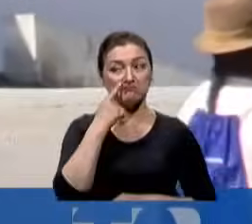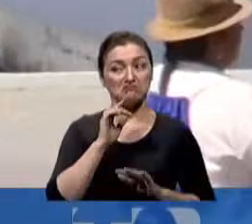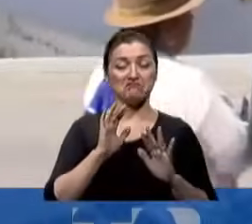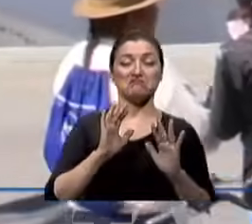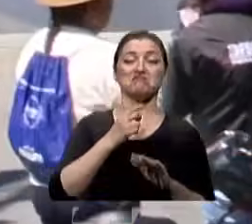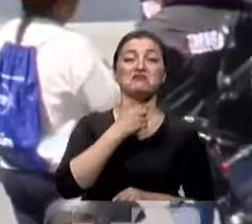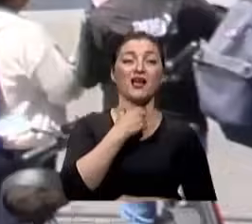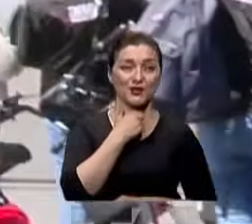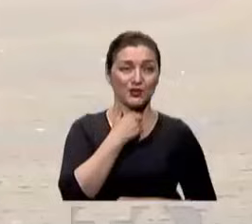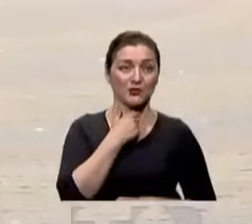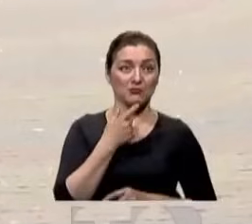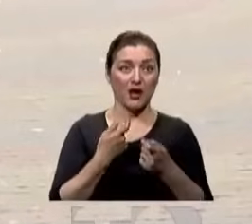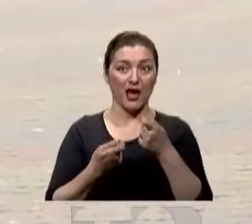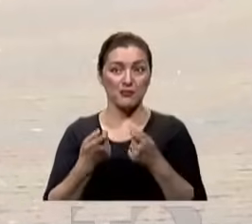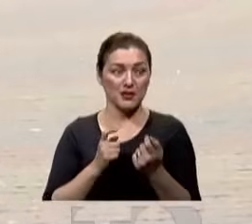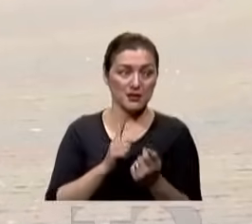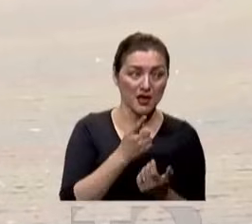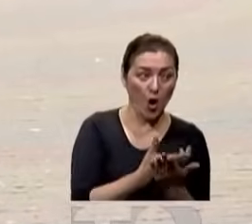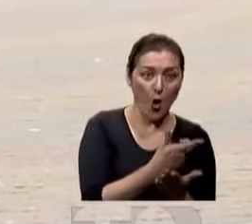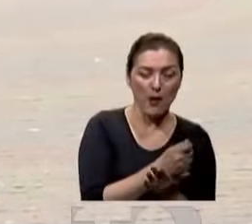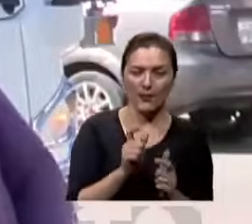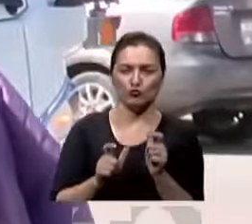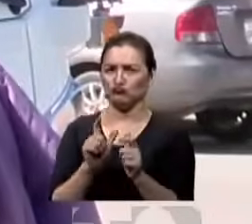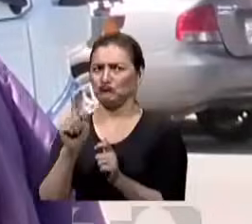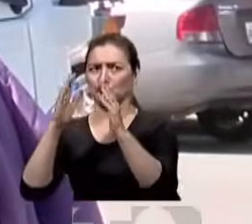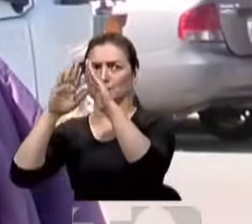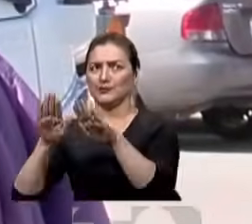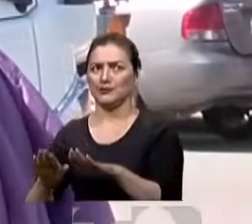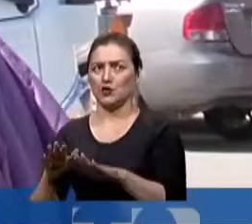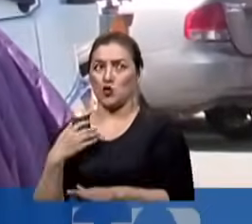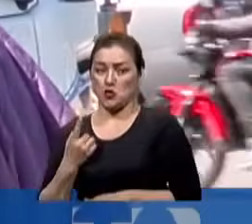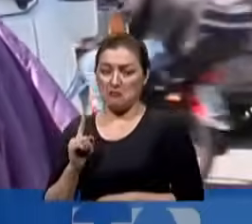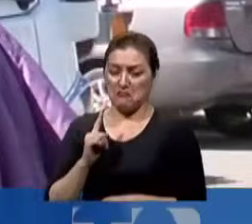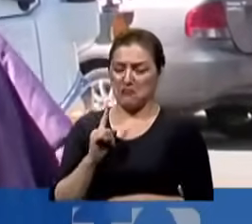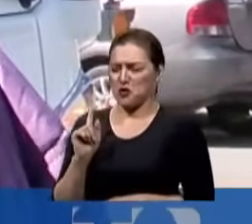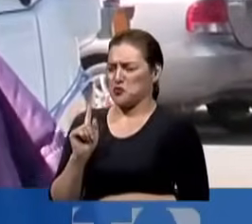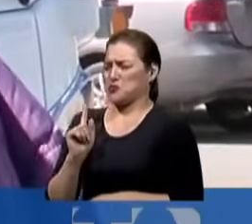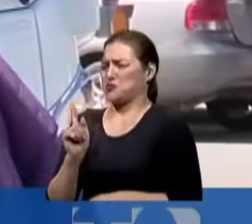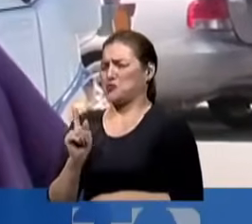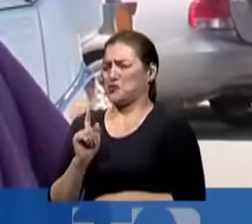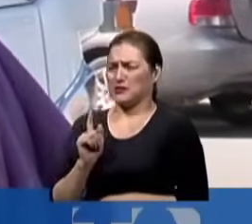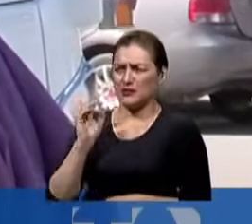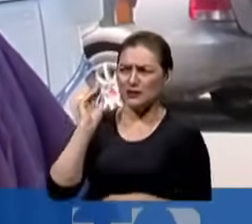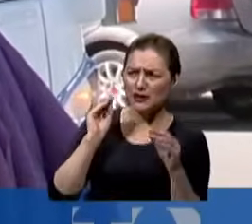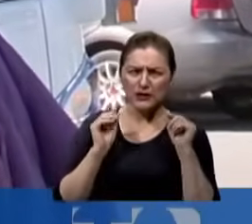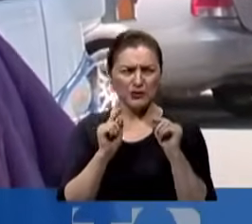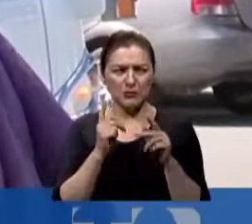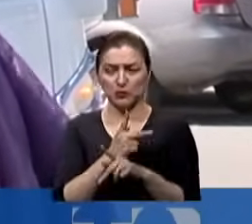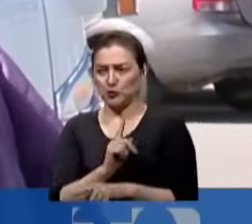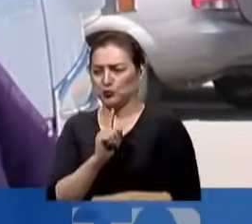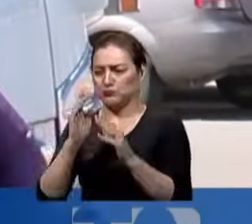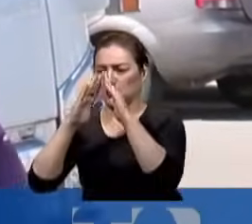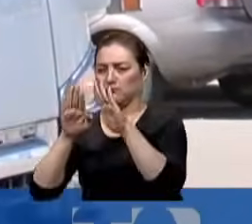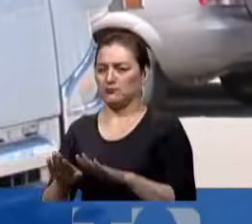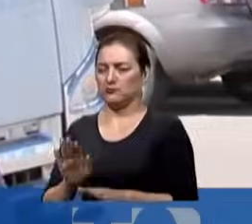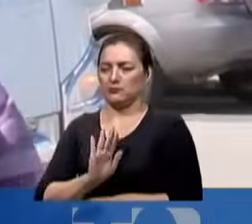Y las ventas han disminuido porque los moradores evitan salir. Casi no ando yo por aquí, porque sí, como escucho los comentarios de que sí es peligroso, entonces